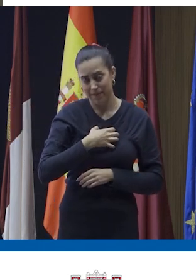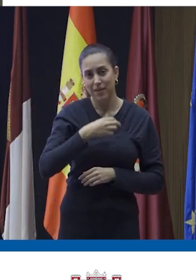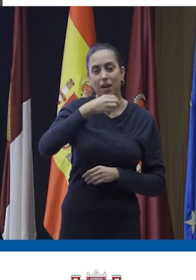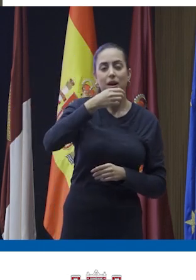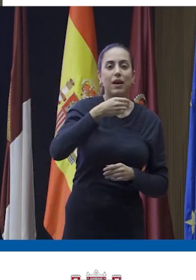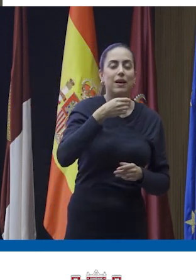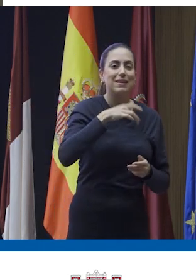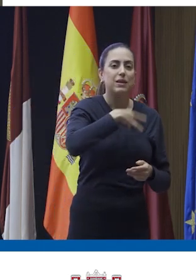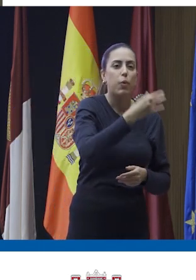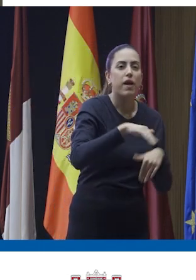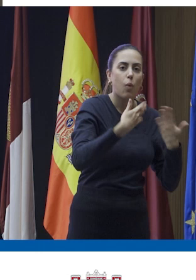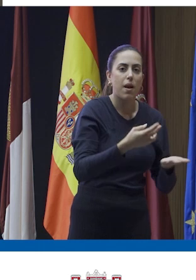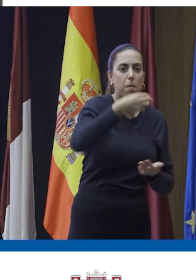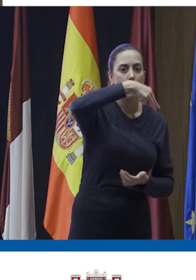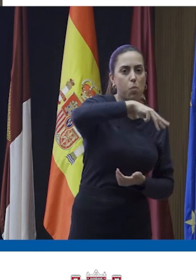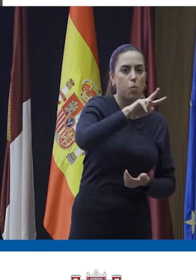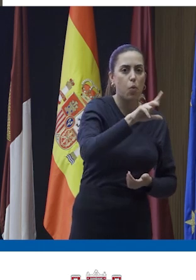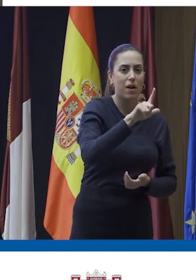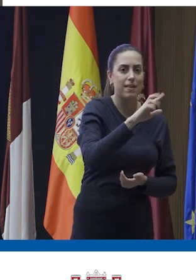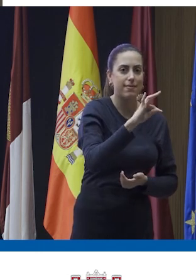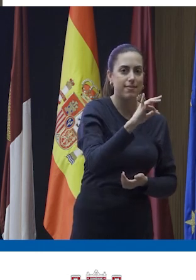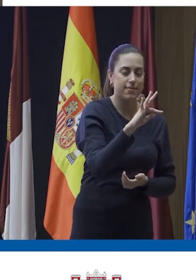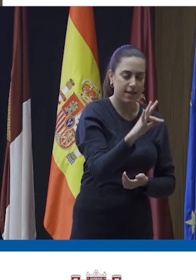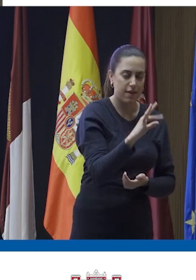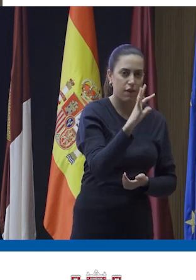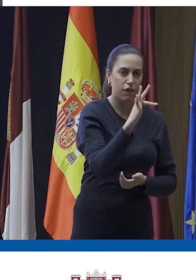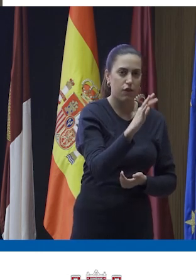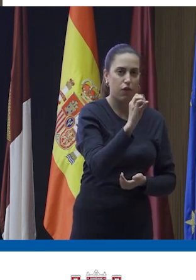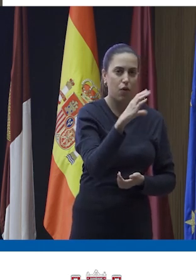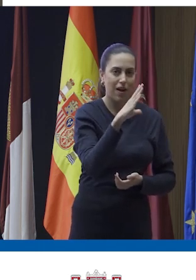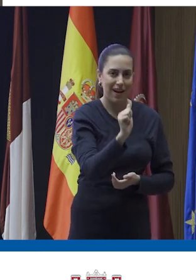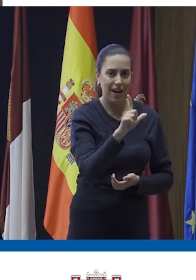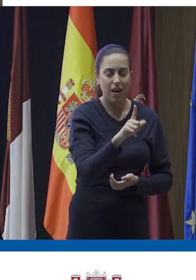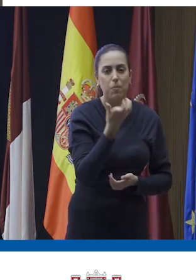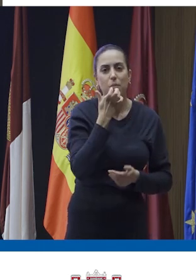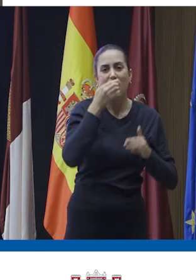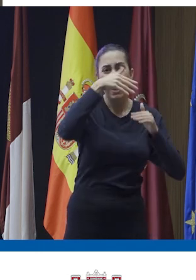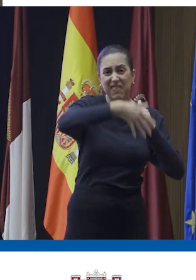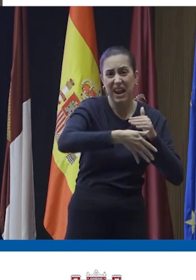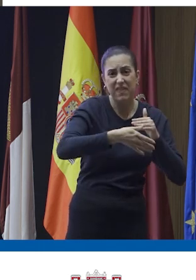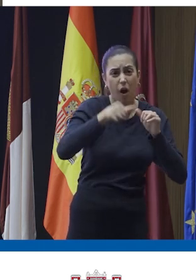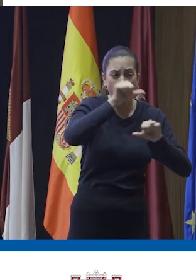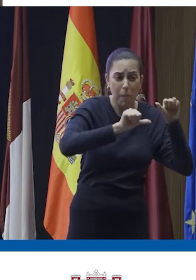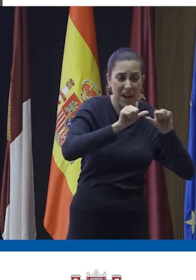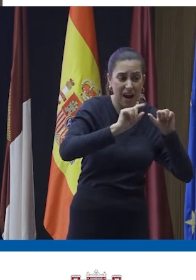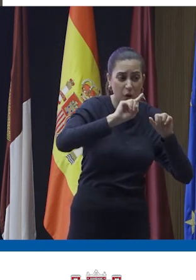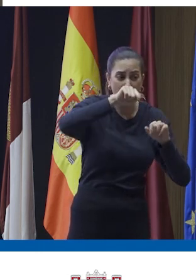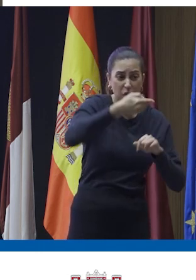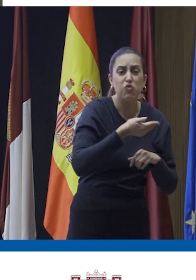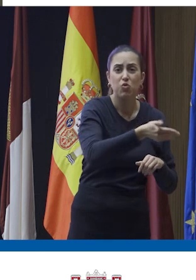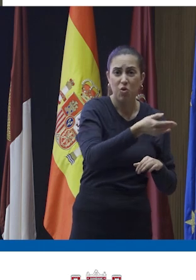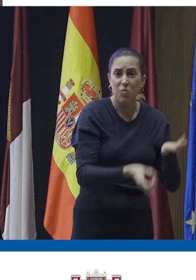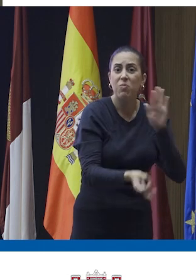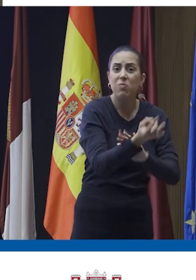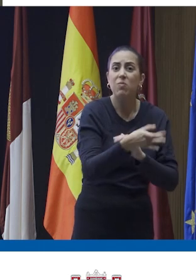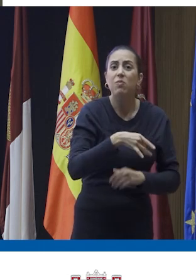mismo. Y luego, ¿la catarata puede volver a salir una vez se opera? No. En principio no, porque ya la hemos aspirado, pero